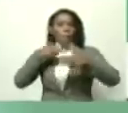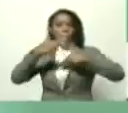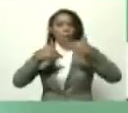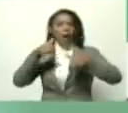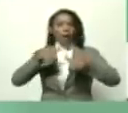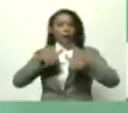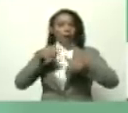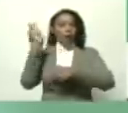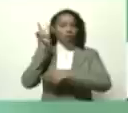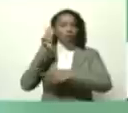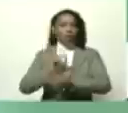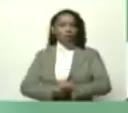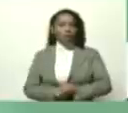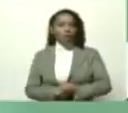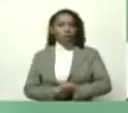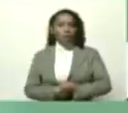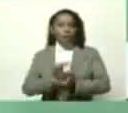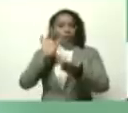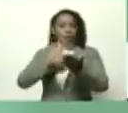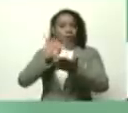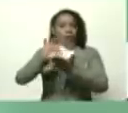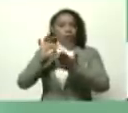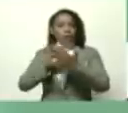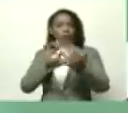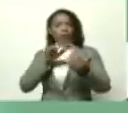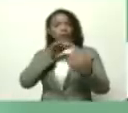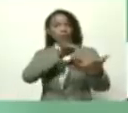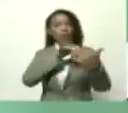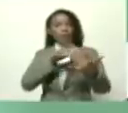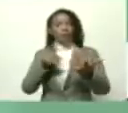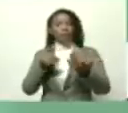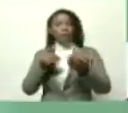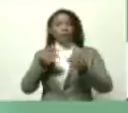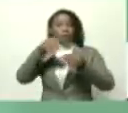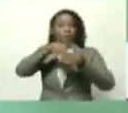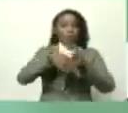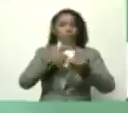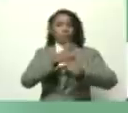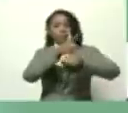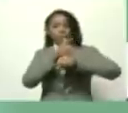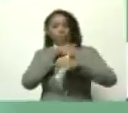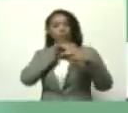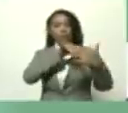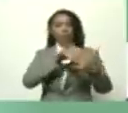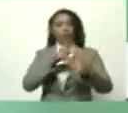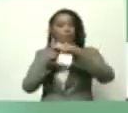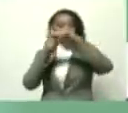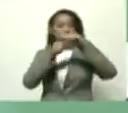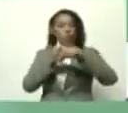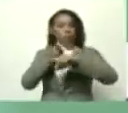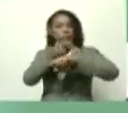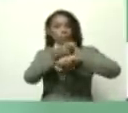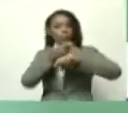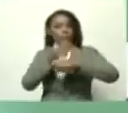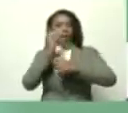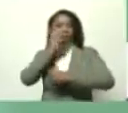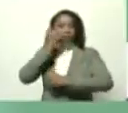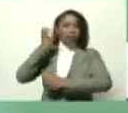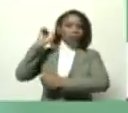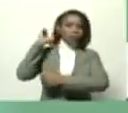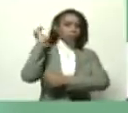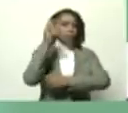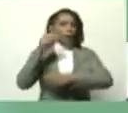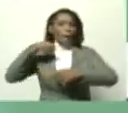Venezuela. Tácticas de guerra, trincheras, armas de guerra, francotiradores, granadas,